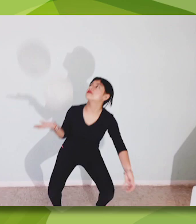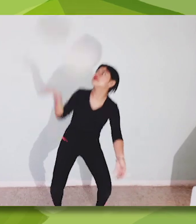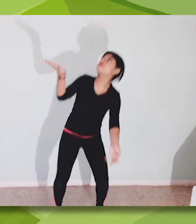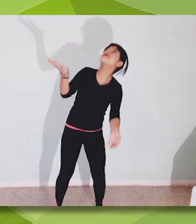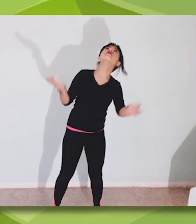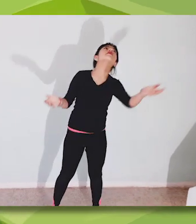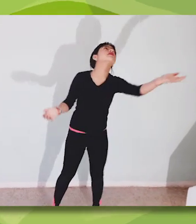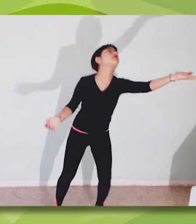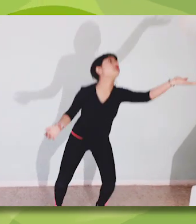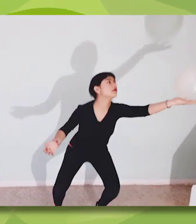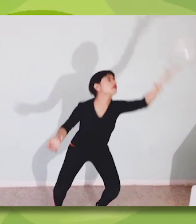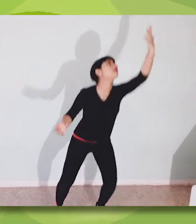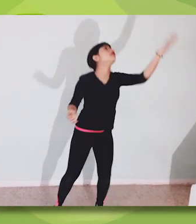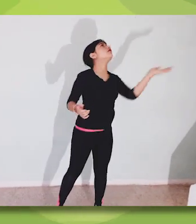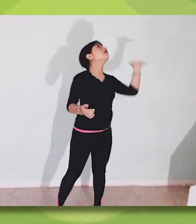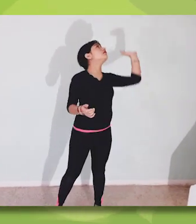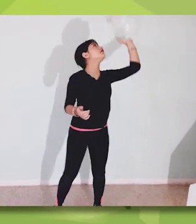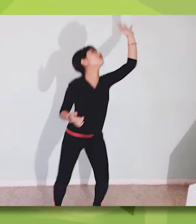¡Gracias!